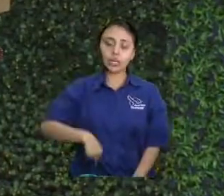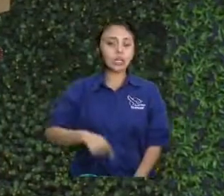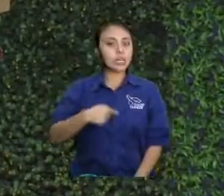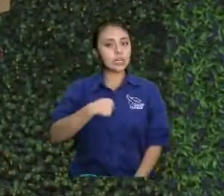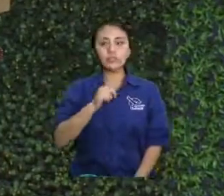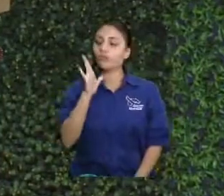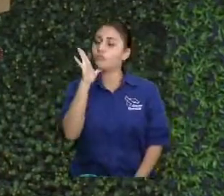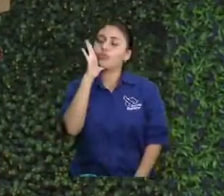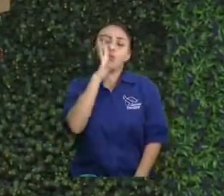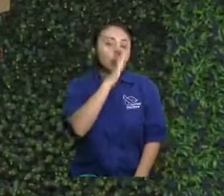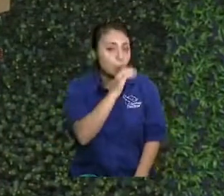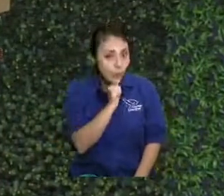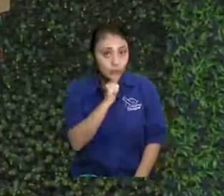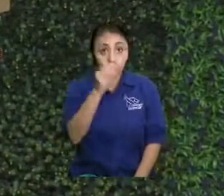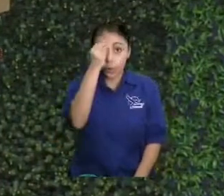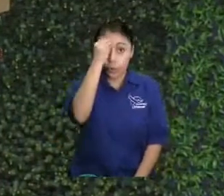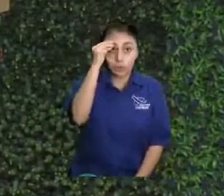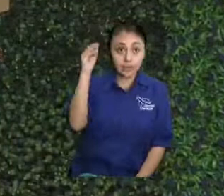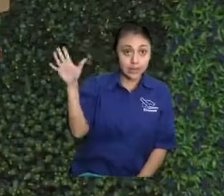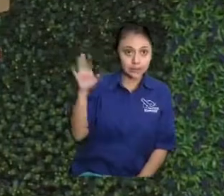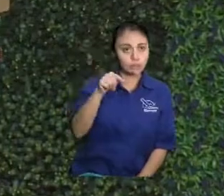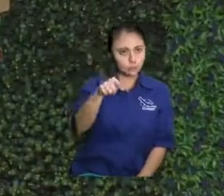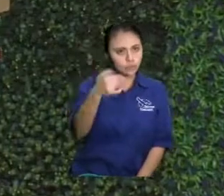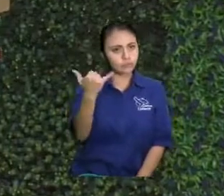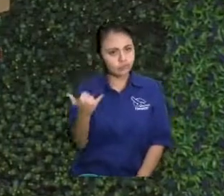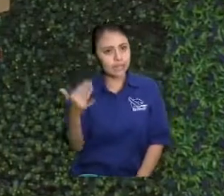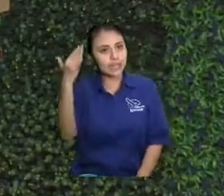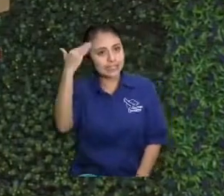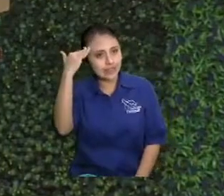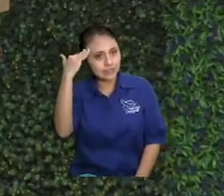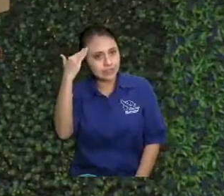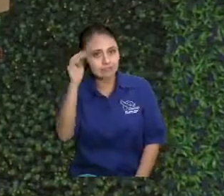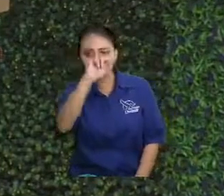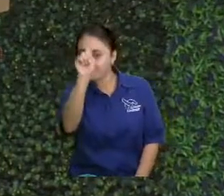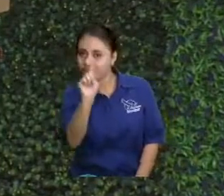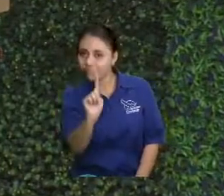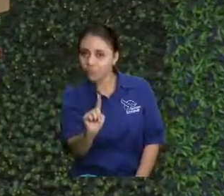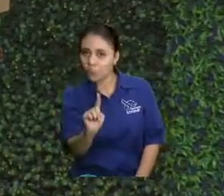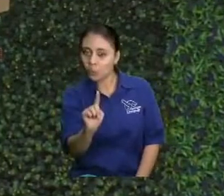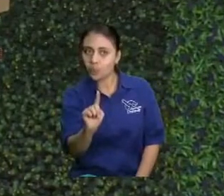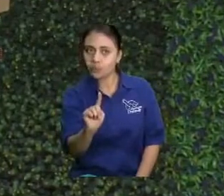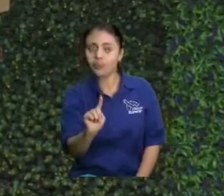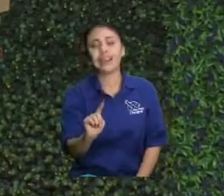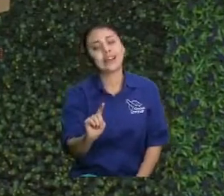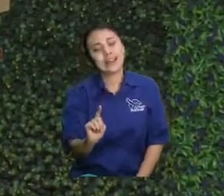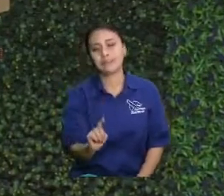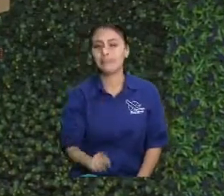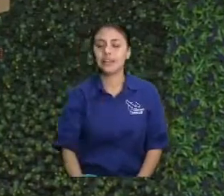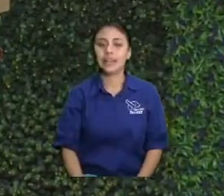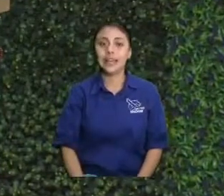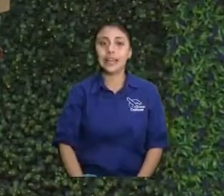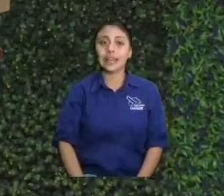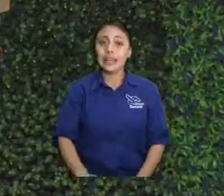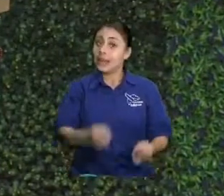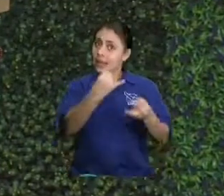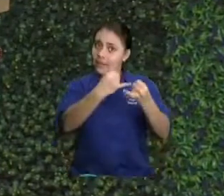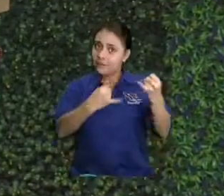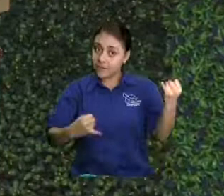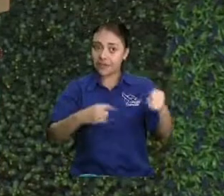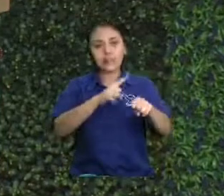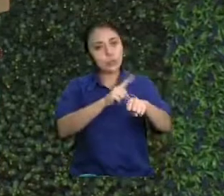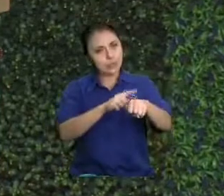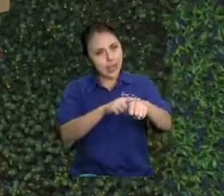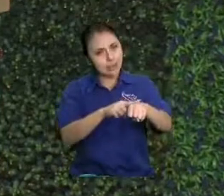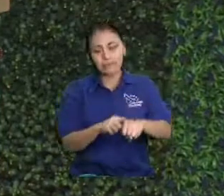soltar. Ya sabe usted cuál es, ¿verdad? ¿O no? De los últimos tiempos, hombre. Diga al que tiene la